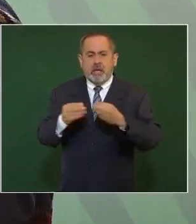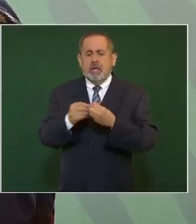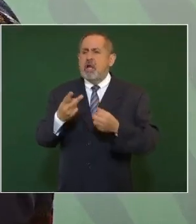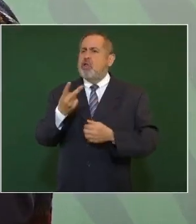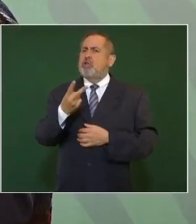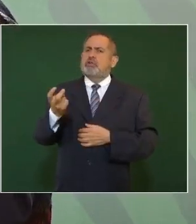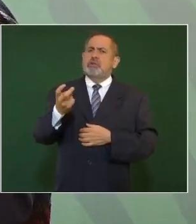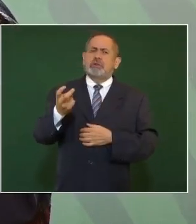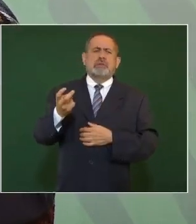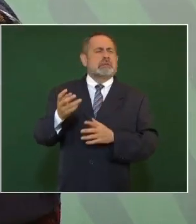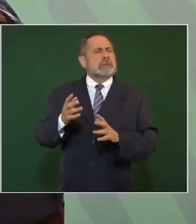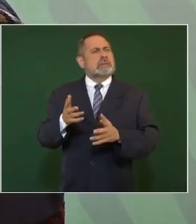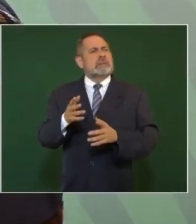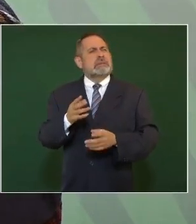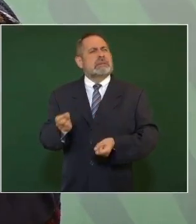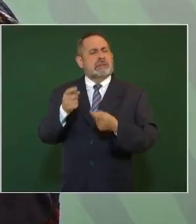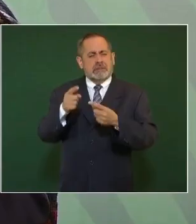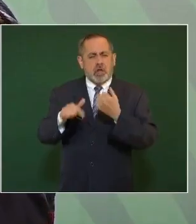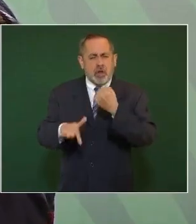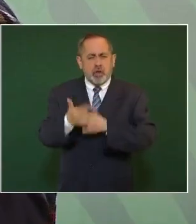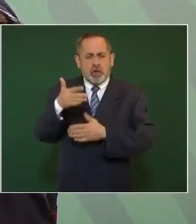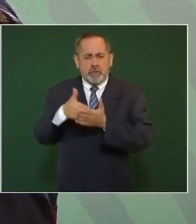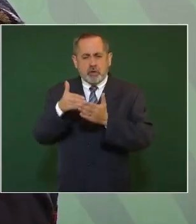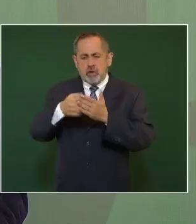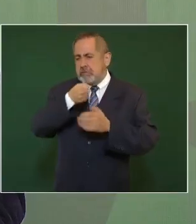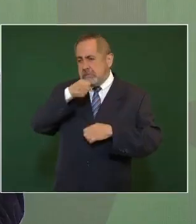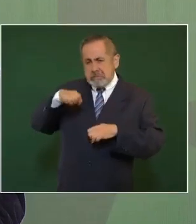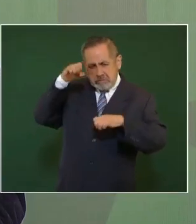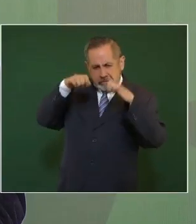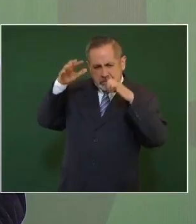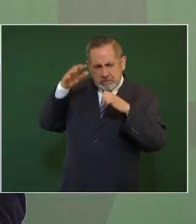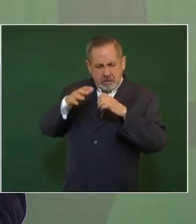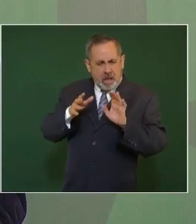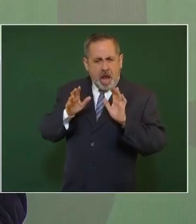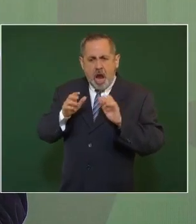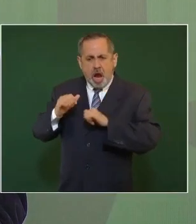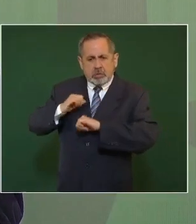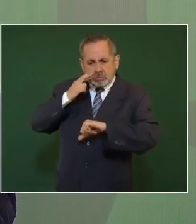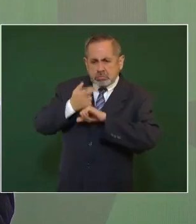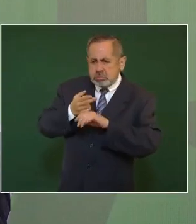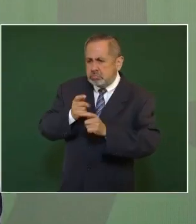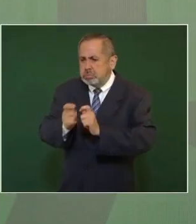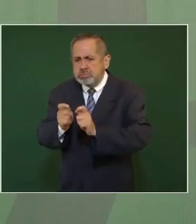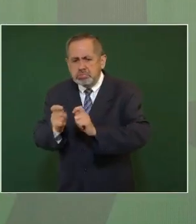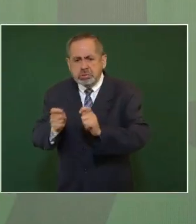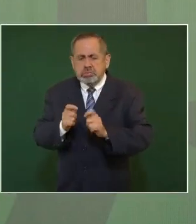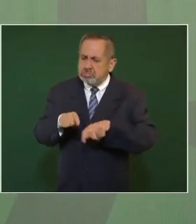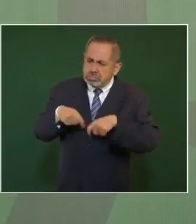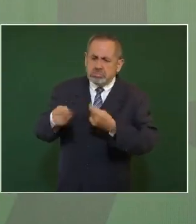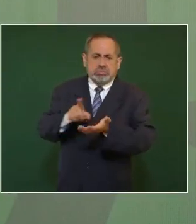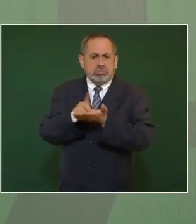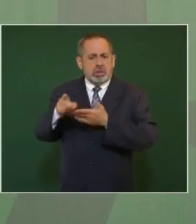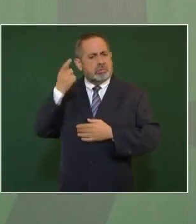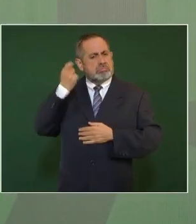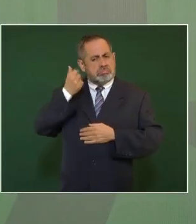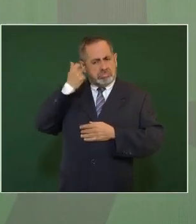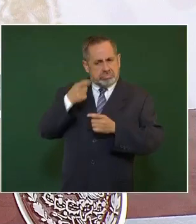a los 12 millones de adultos mayores. garantizarle su derecho a la